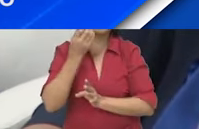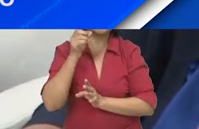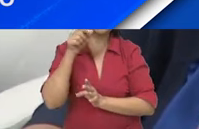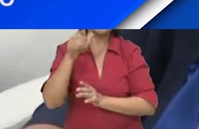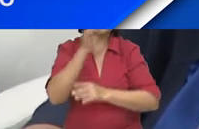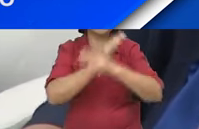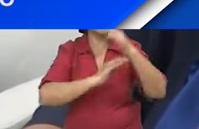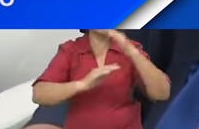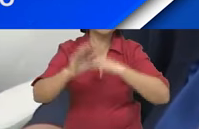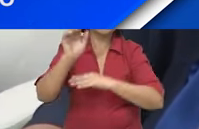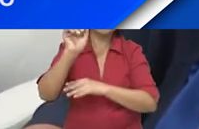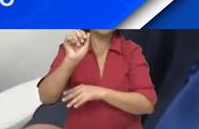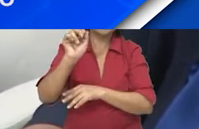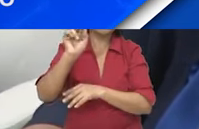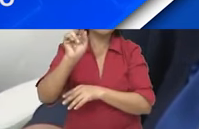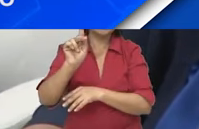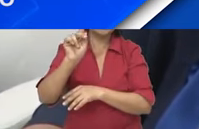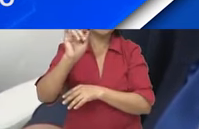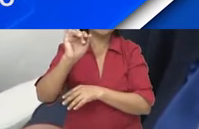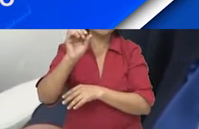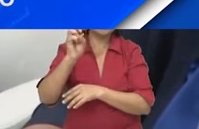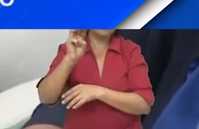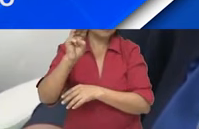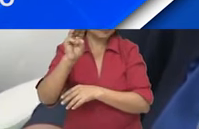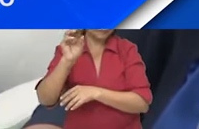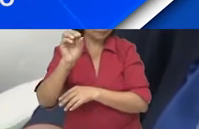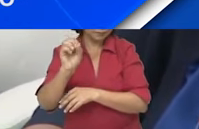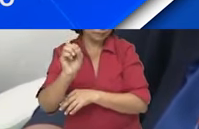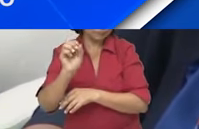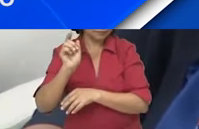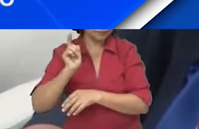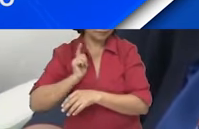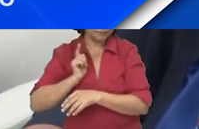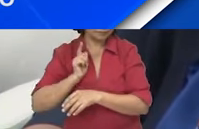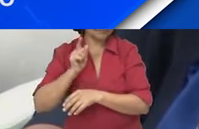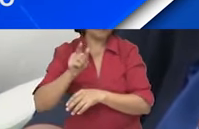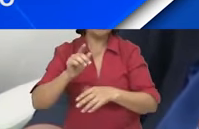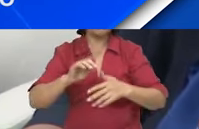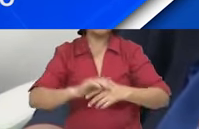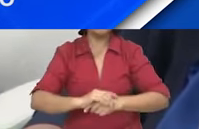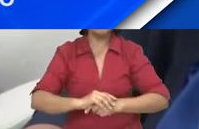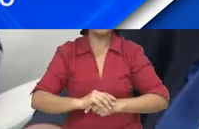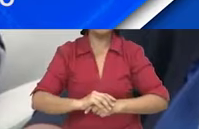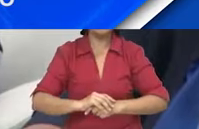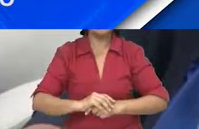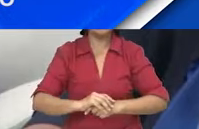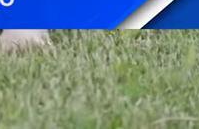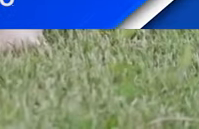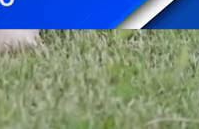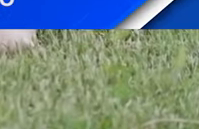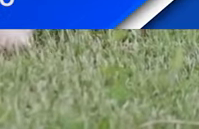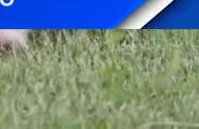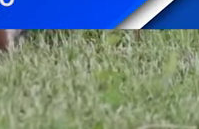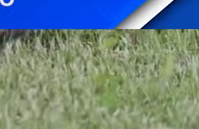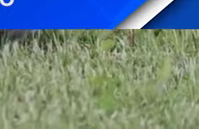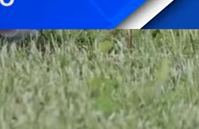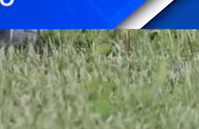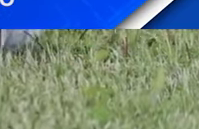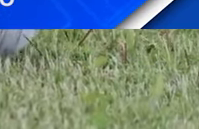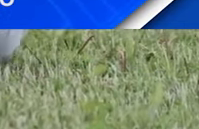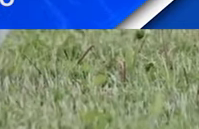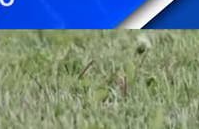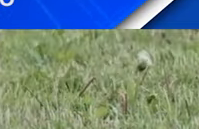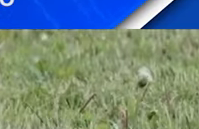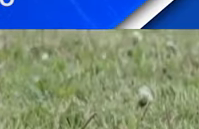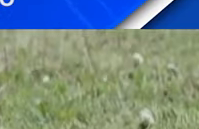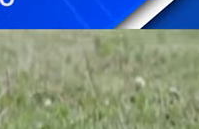con discapacidad y en particular los que tienen la condición autista. La conmemoración se da